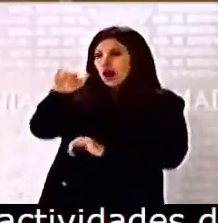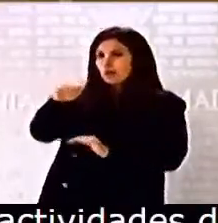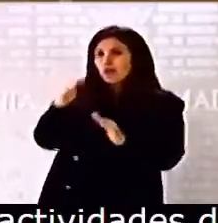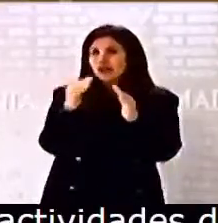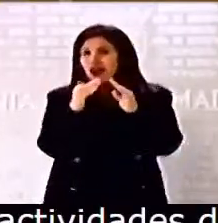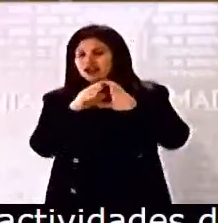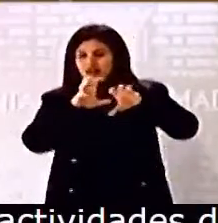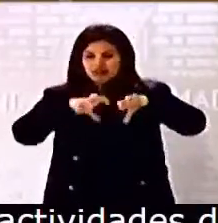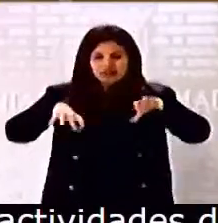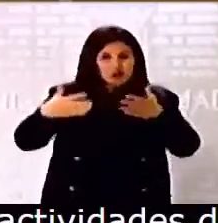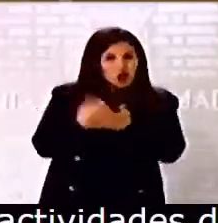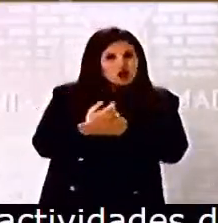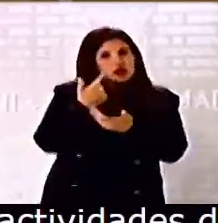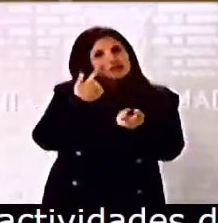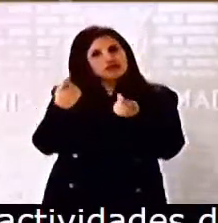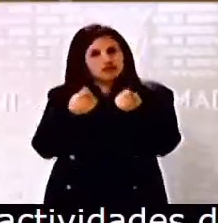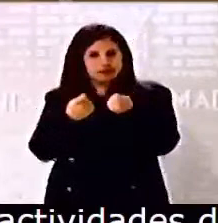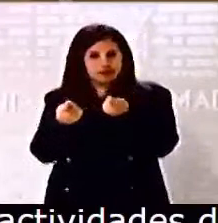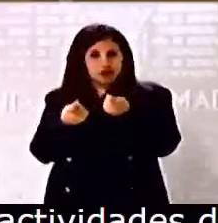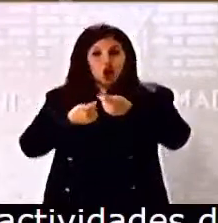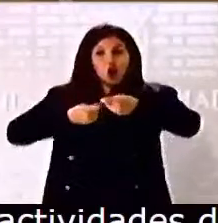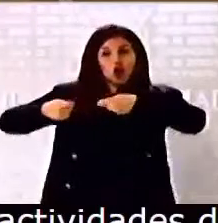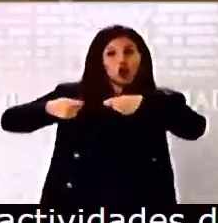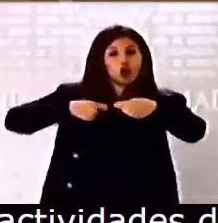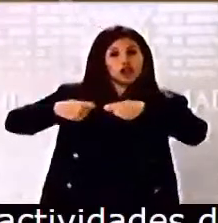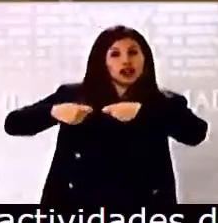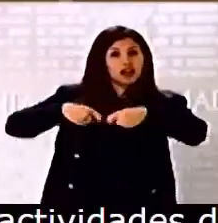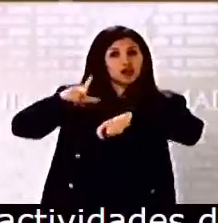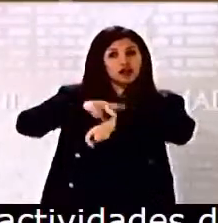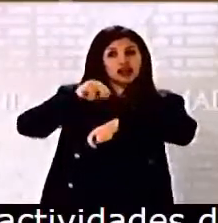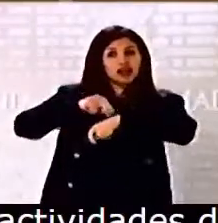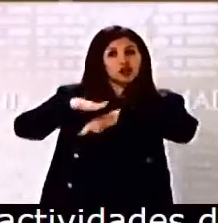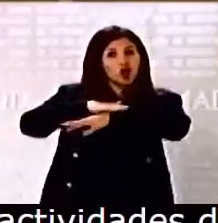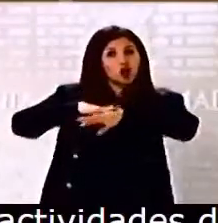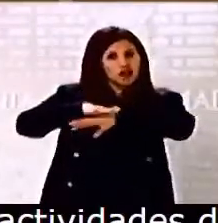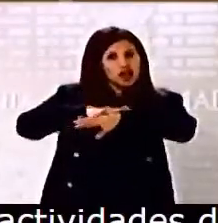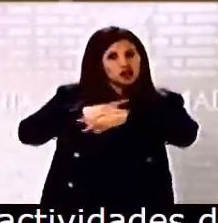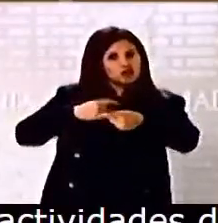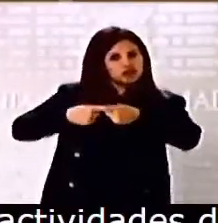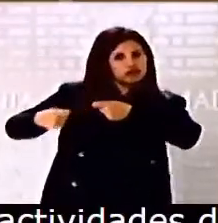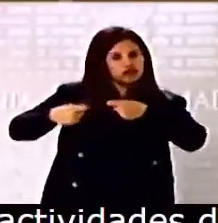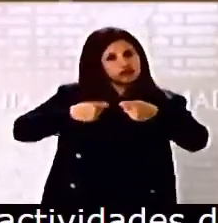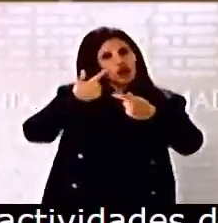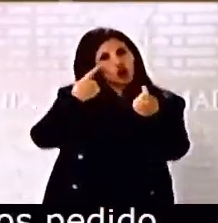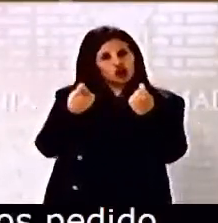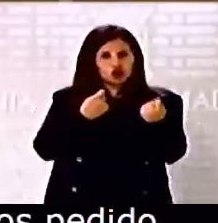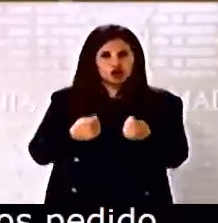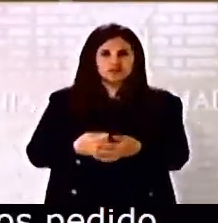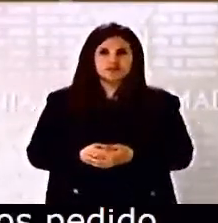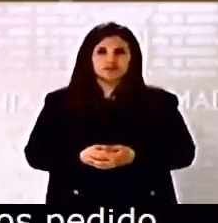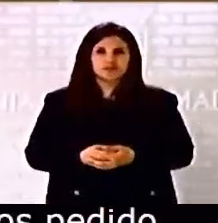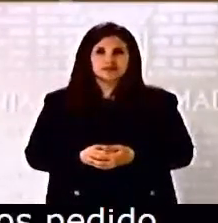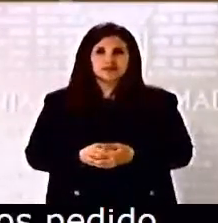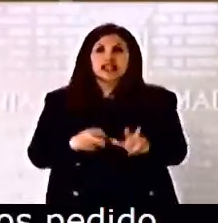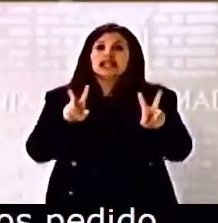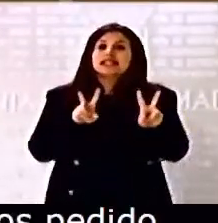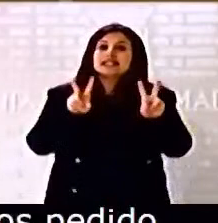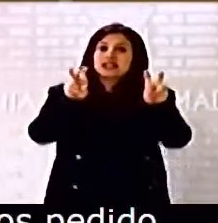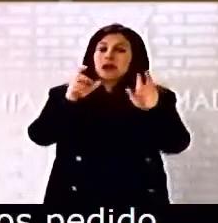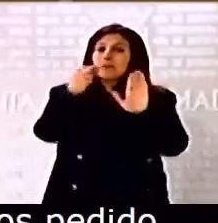que nos coordinaremos con la delegación del Gobierno, pero le hemos insistido en este tema. Con respecto a las nuevas